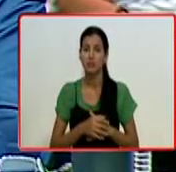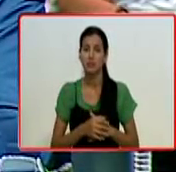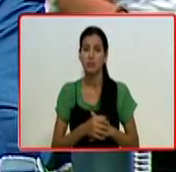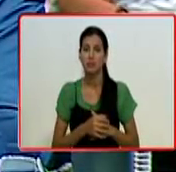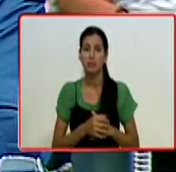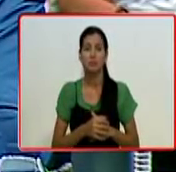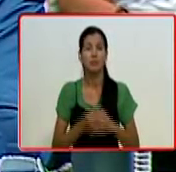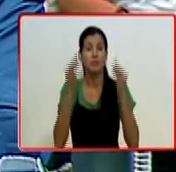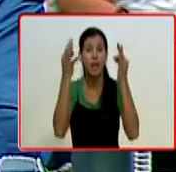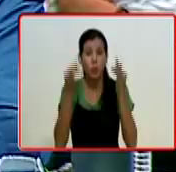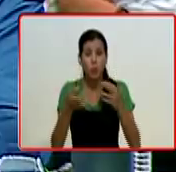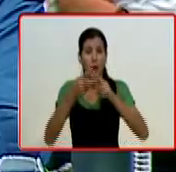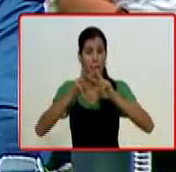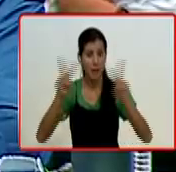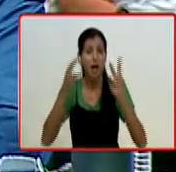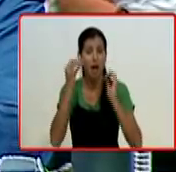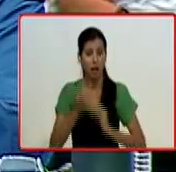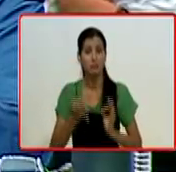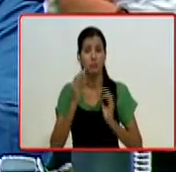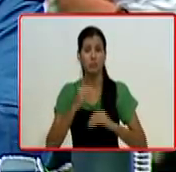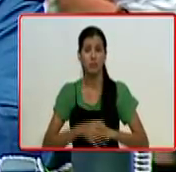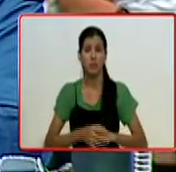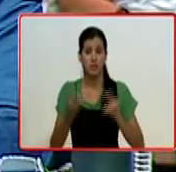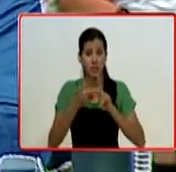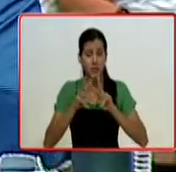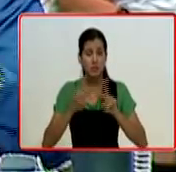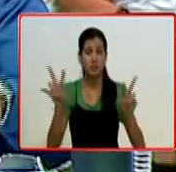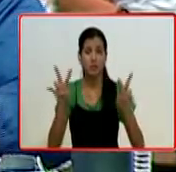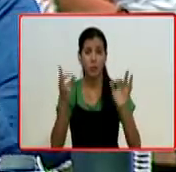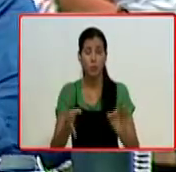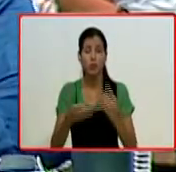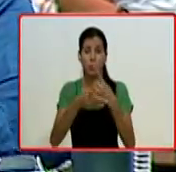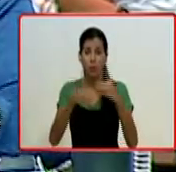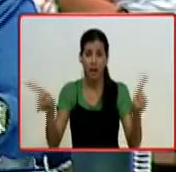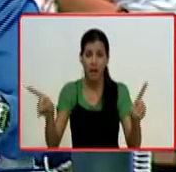en Venezuela, la garantía de democracia